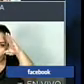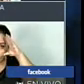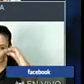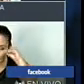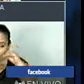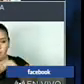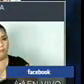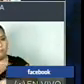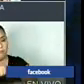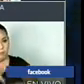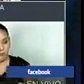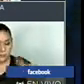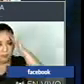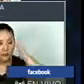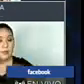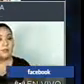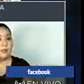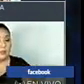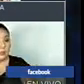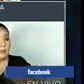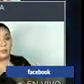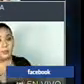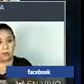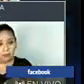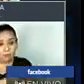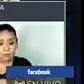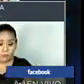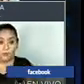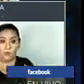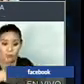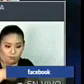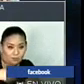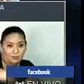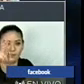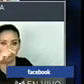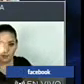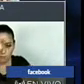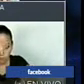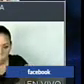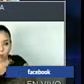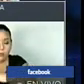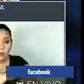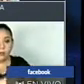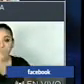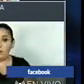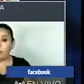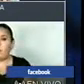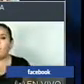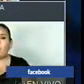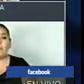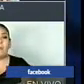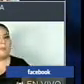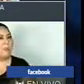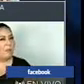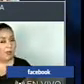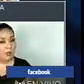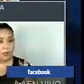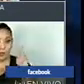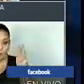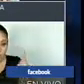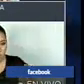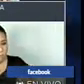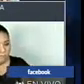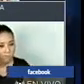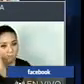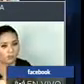saludarles. Y es que efectivamente ya ha sido convocada la Comisión de Hacienda este día para analizar precisamente ese